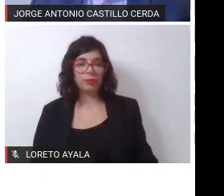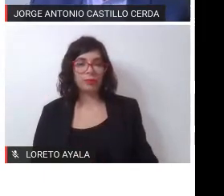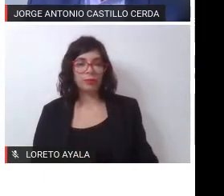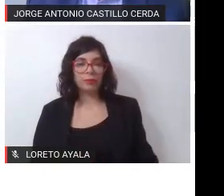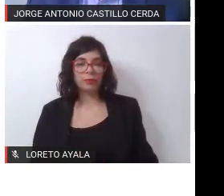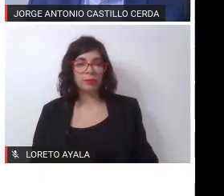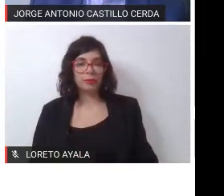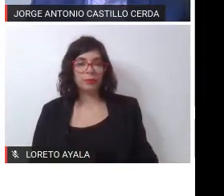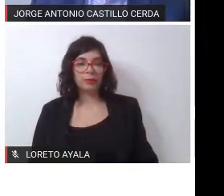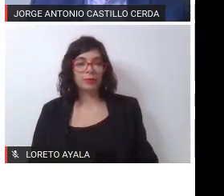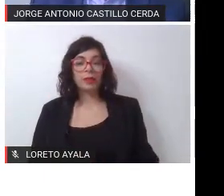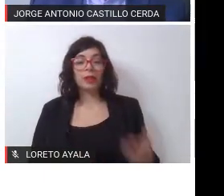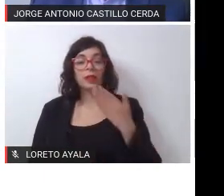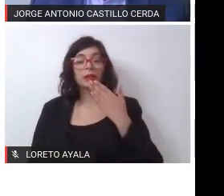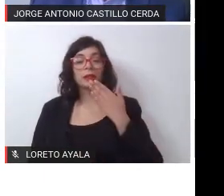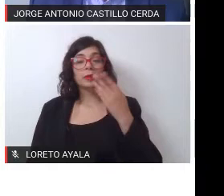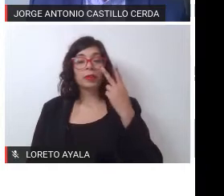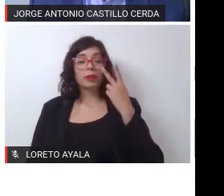física en el hogar,